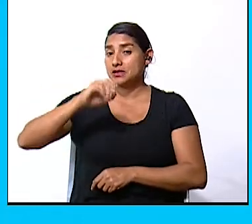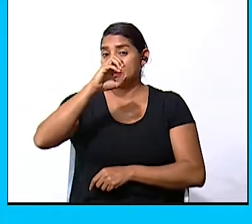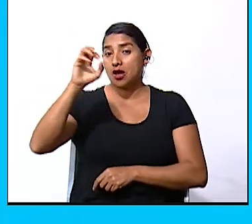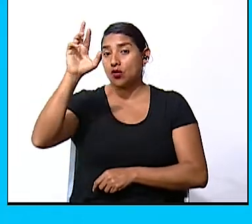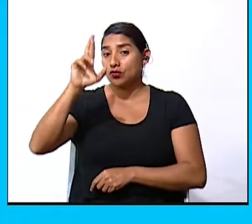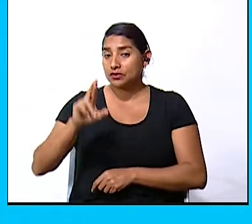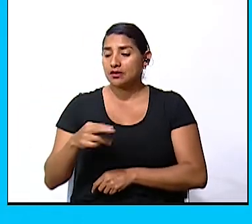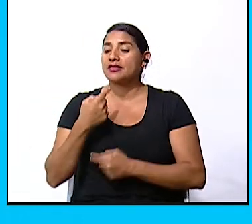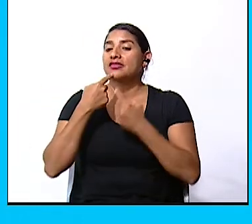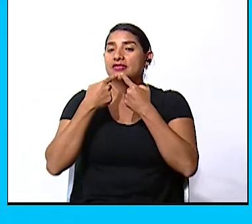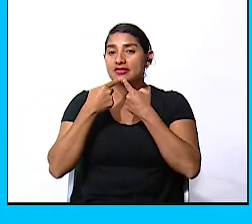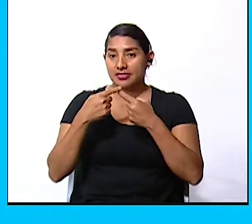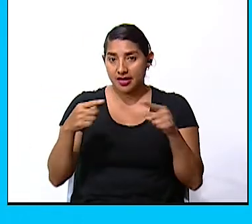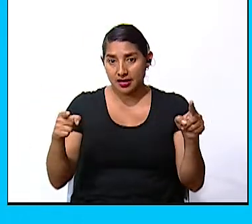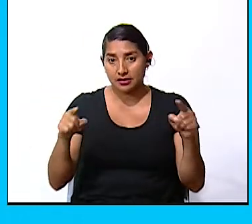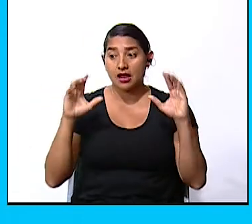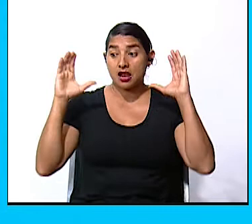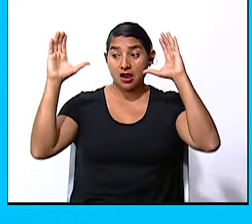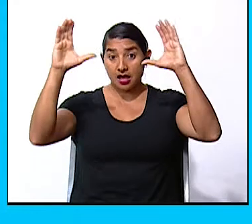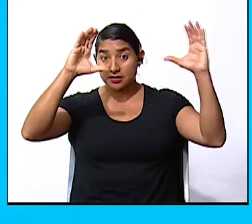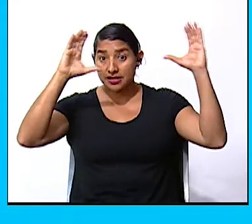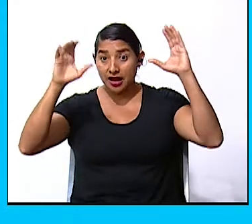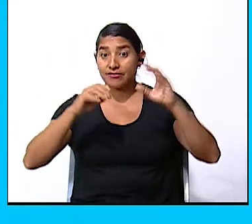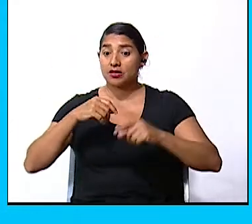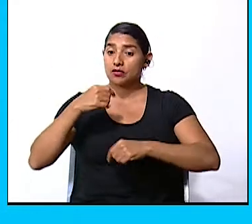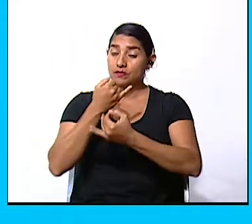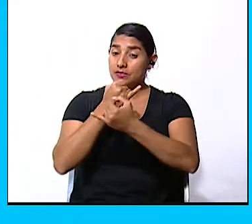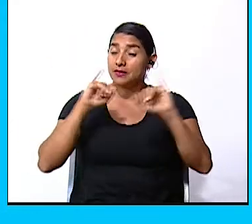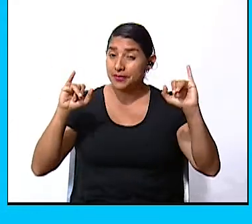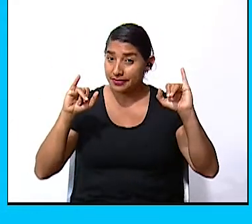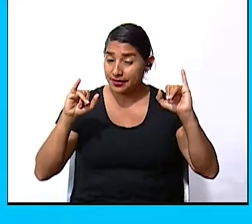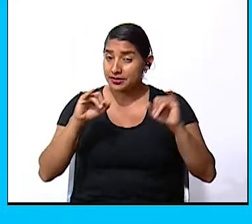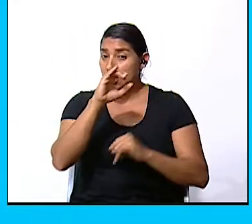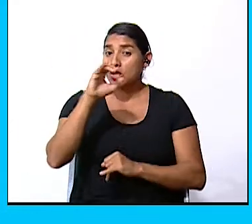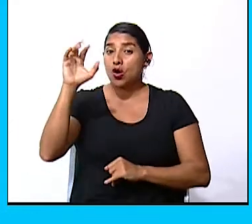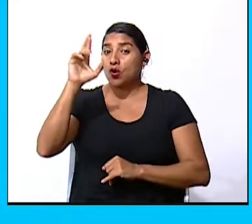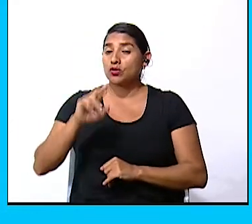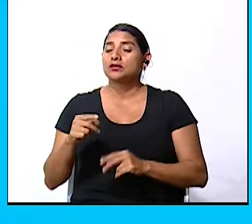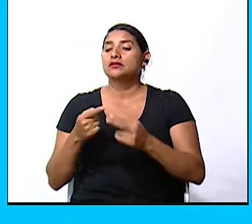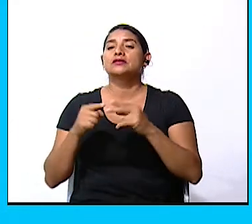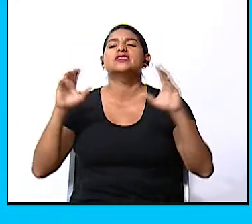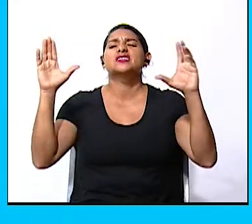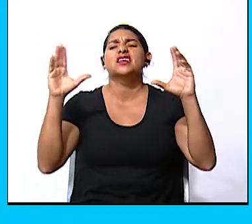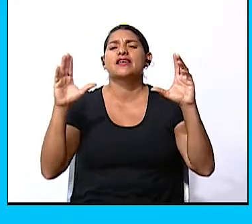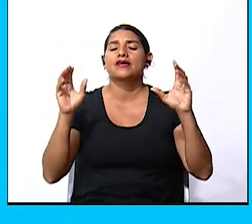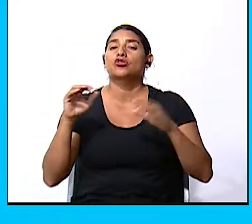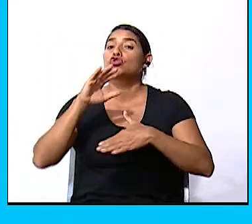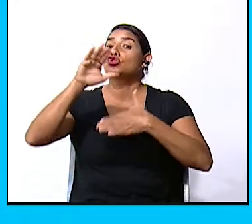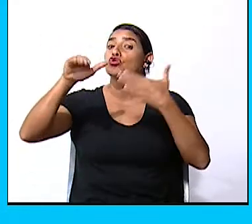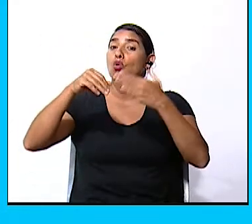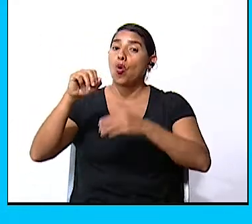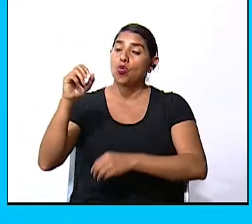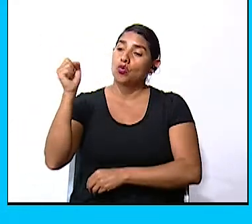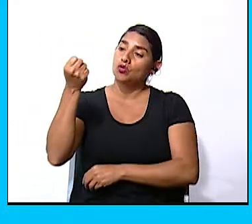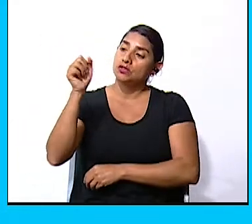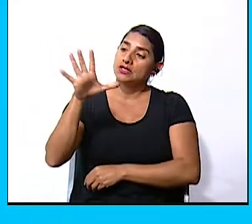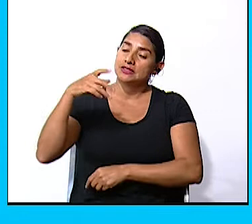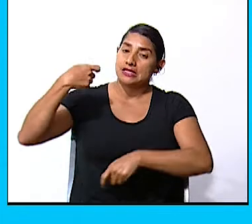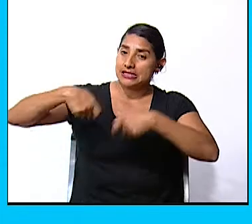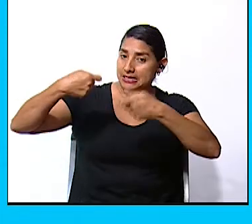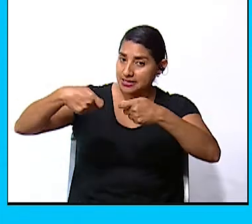Rica, decreta que la celebración de la independencia de Costa Rica va a ser celebrada todos los 15 de